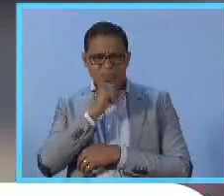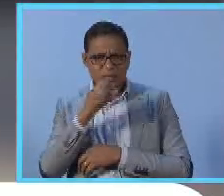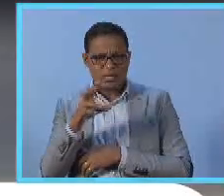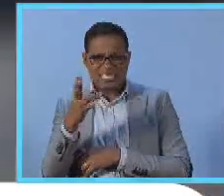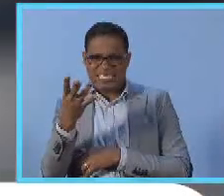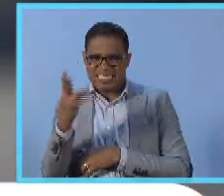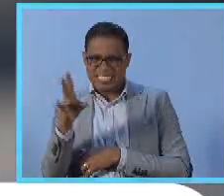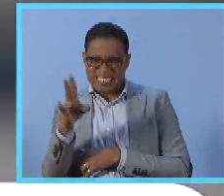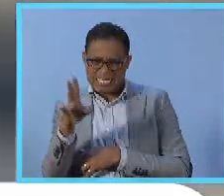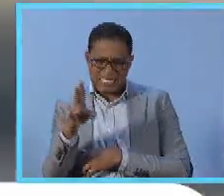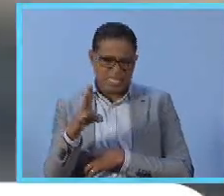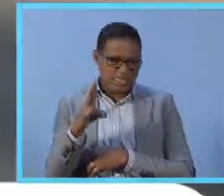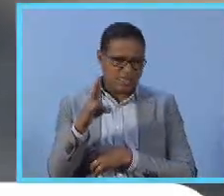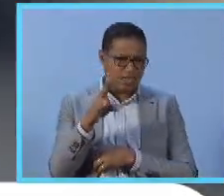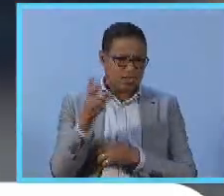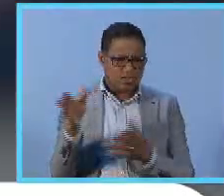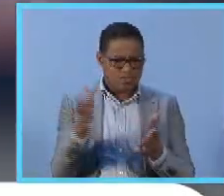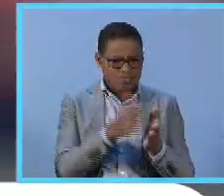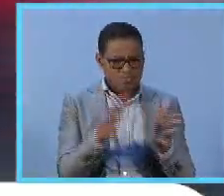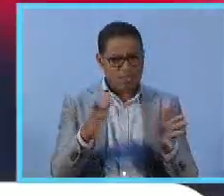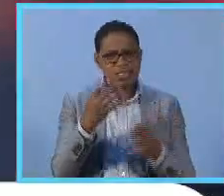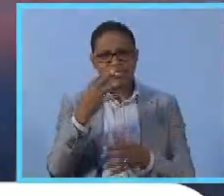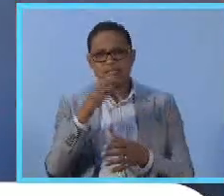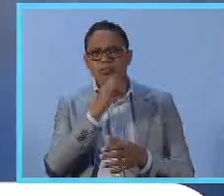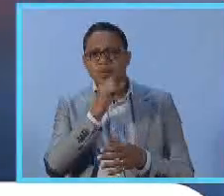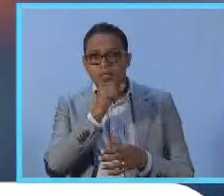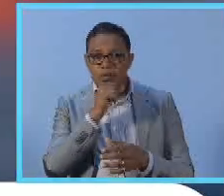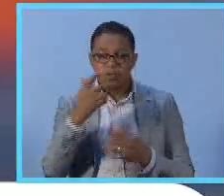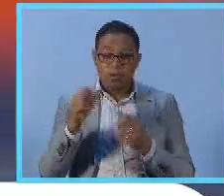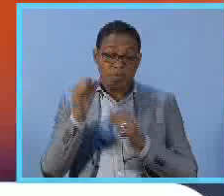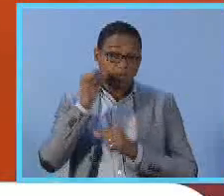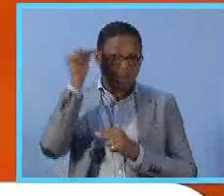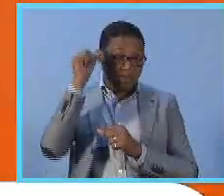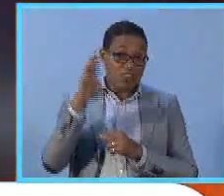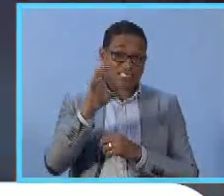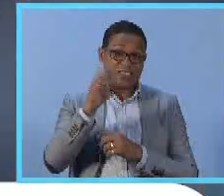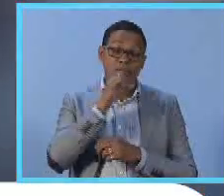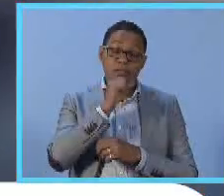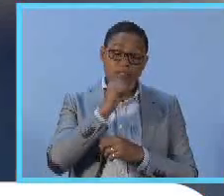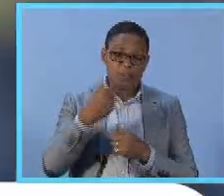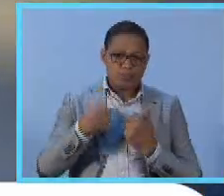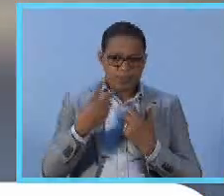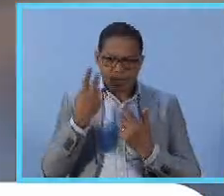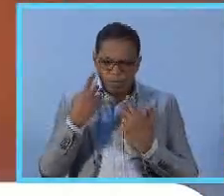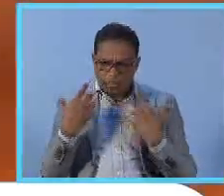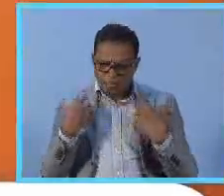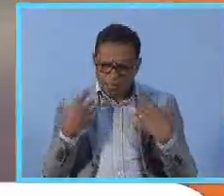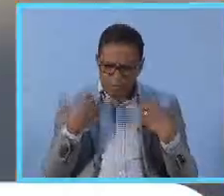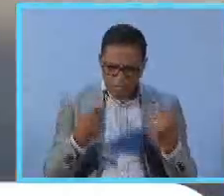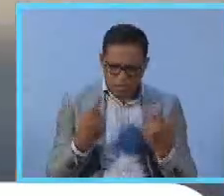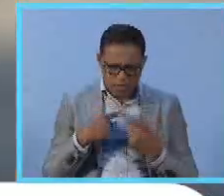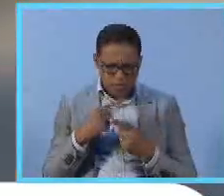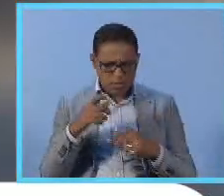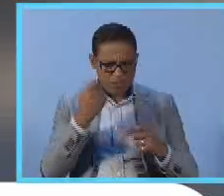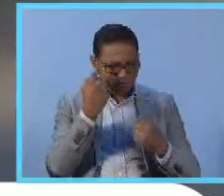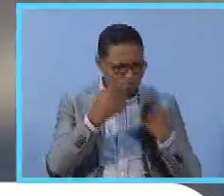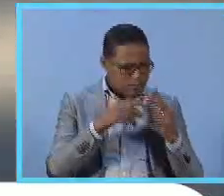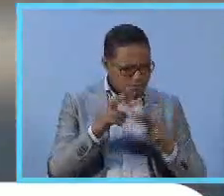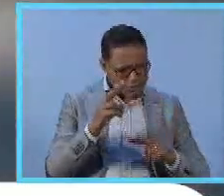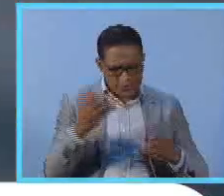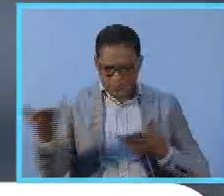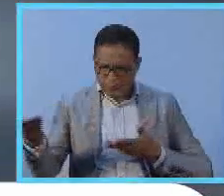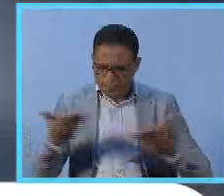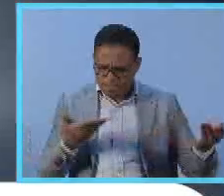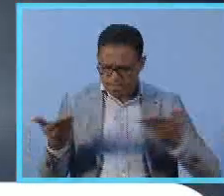adulto de 50 también, han sido víctimas difíciles de poder contrarrestar su salud, al entendido de los galenos que han empezado ya a recibir